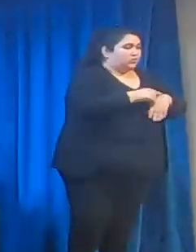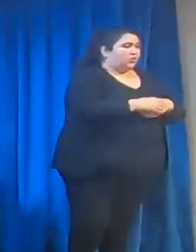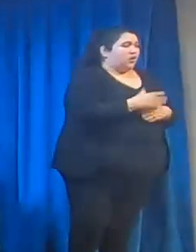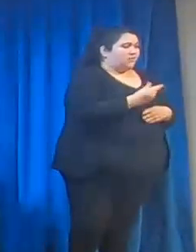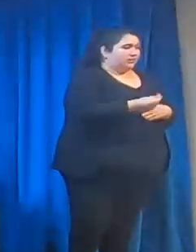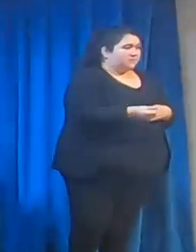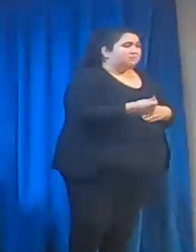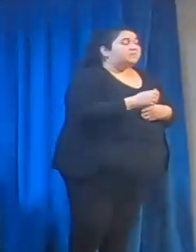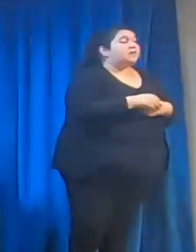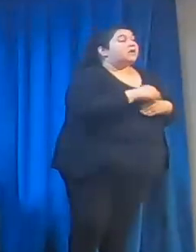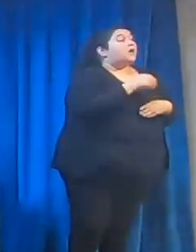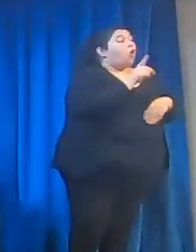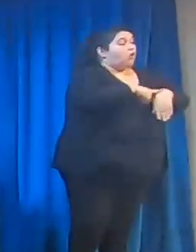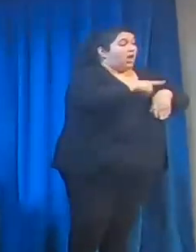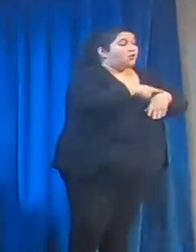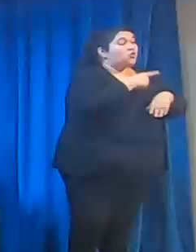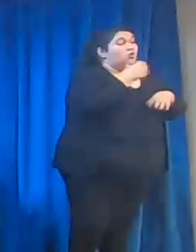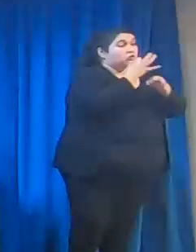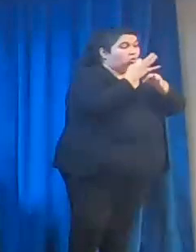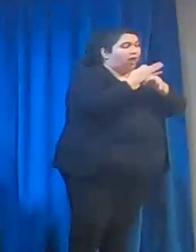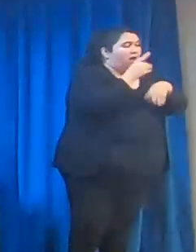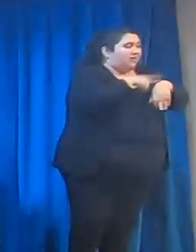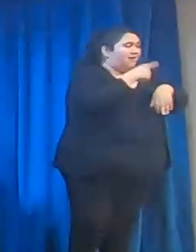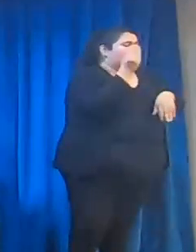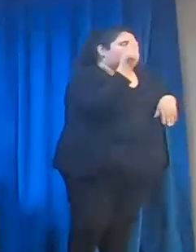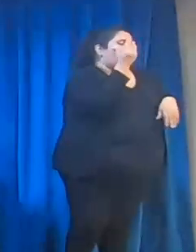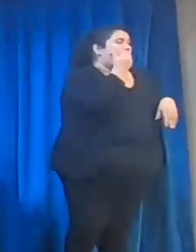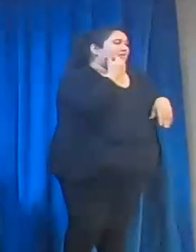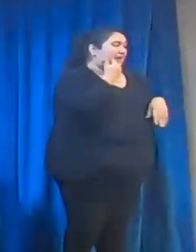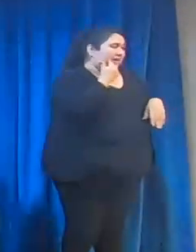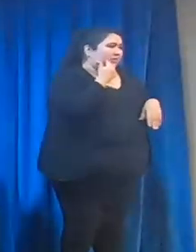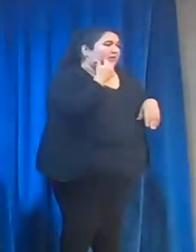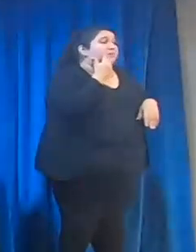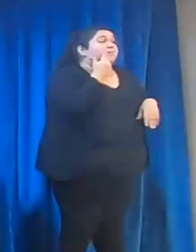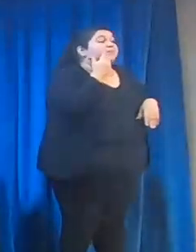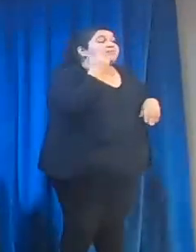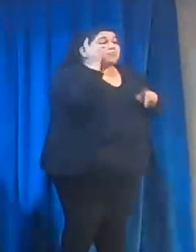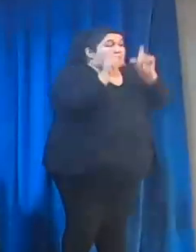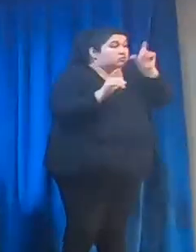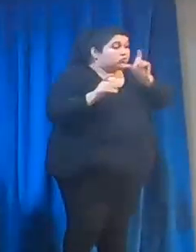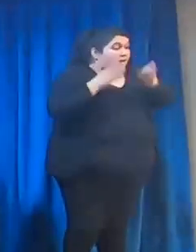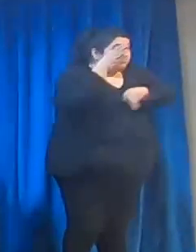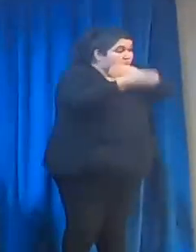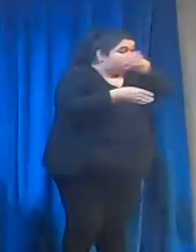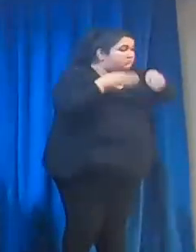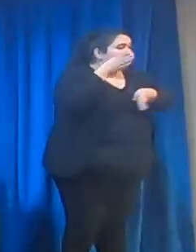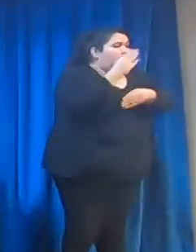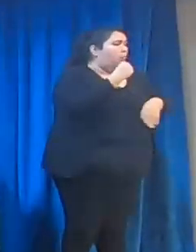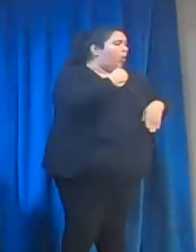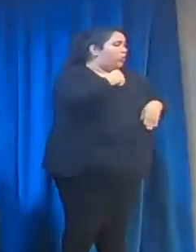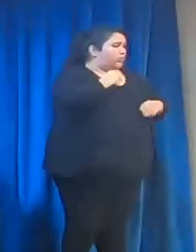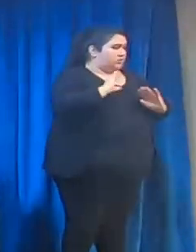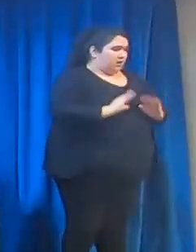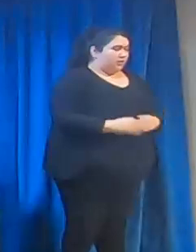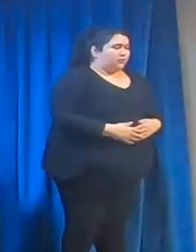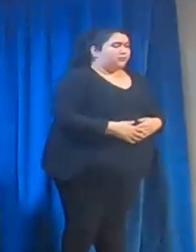funcionan por fuera del horario escolar, los sábados a la tarde, y quienes van ahí asisten